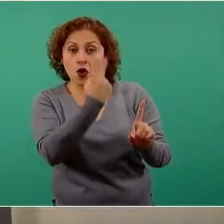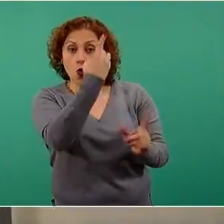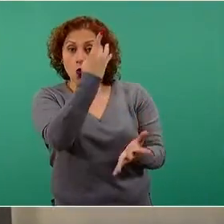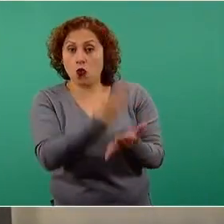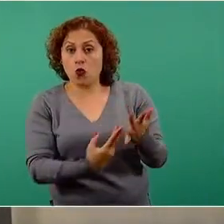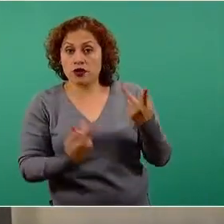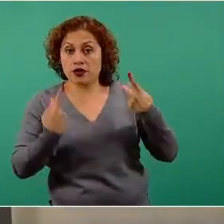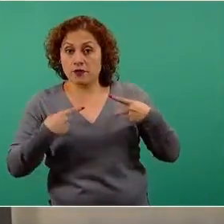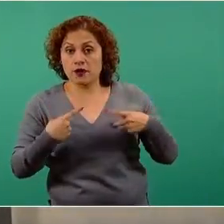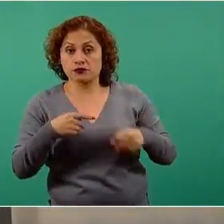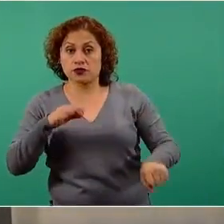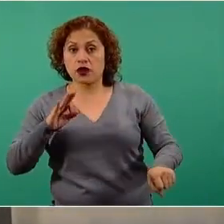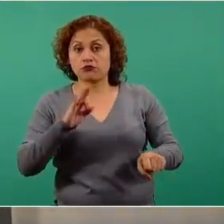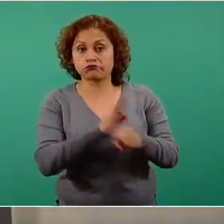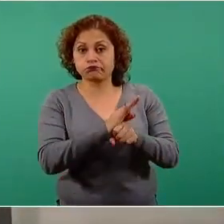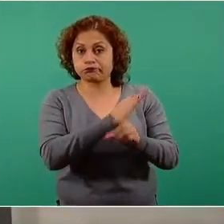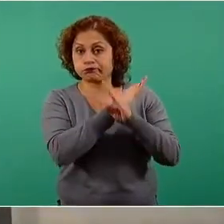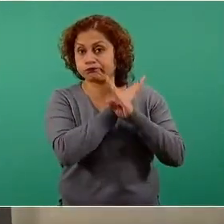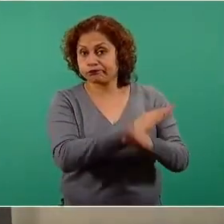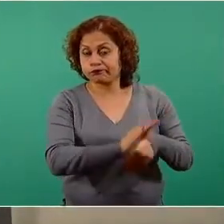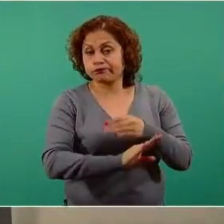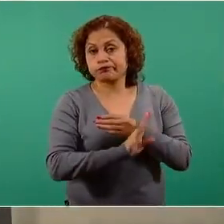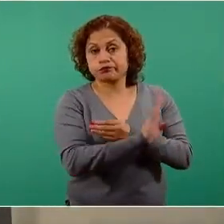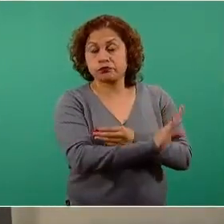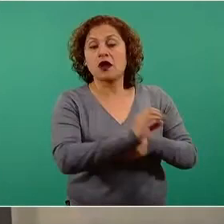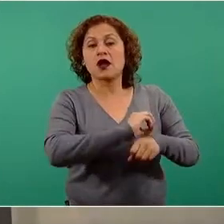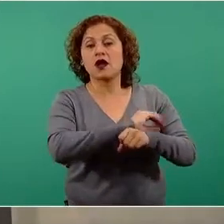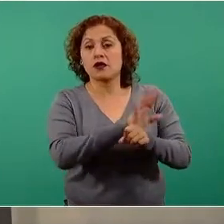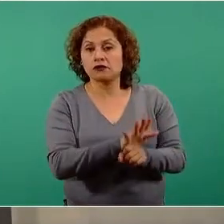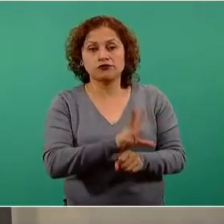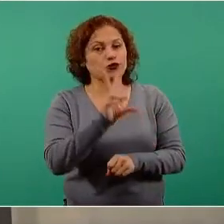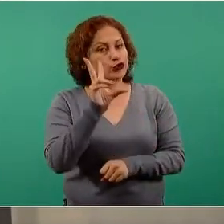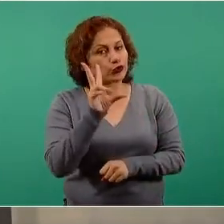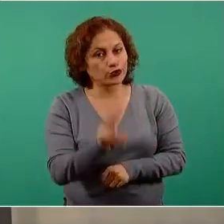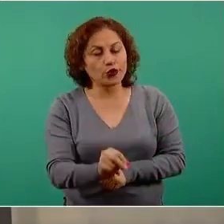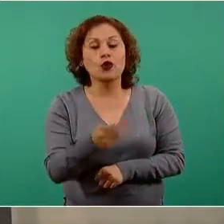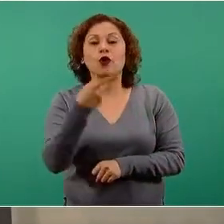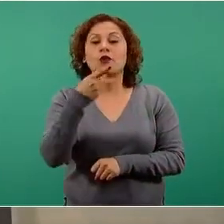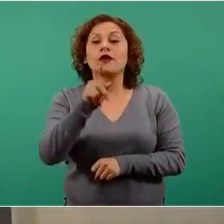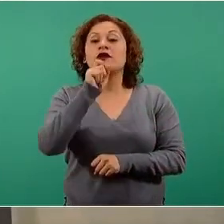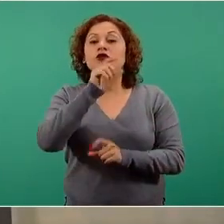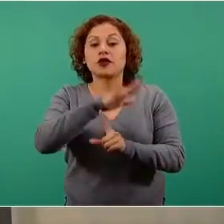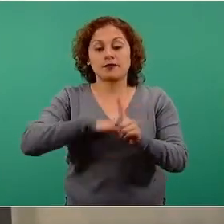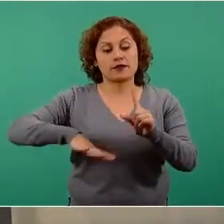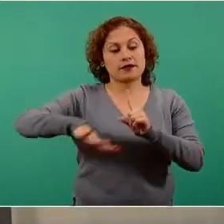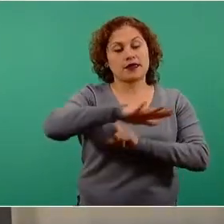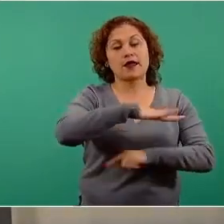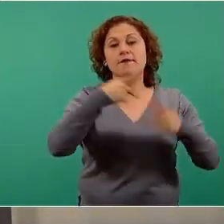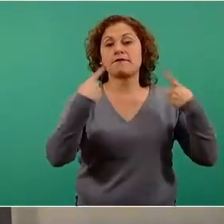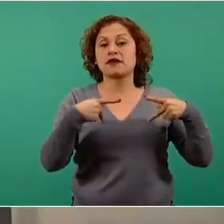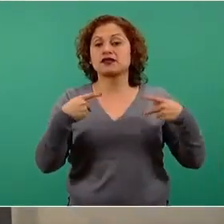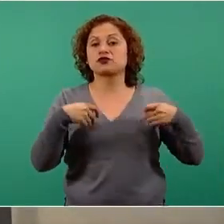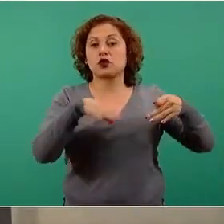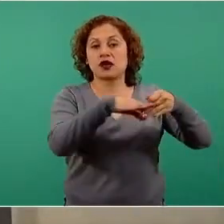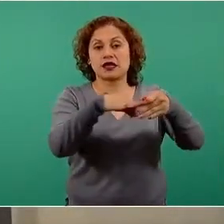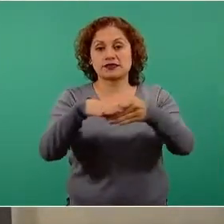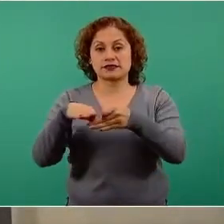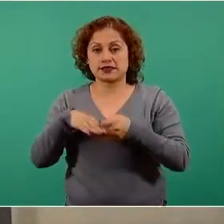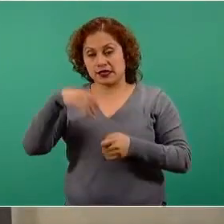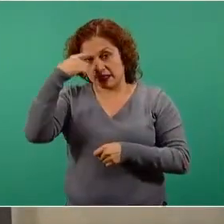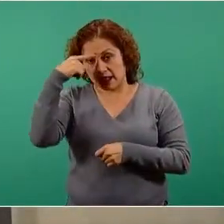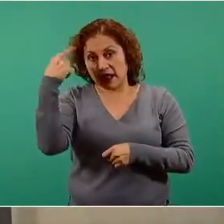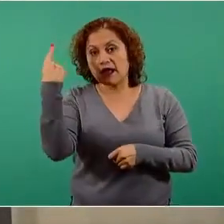quien se vacuna, también que protege a la comunidad al no tener la posibilidad de ser un elemento de